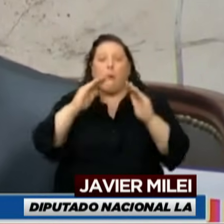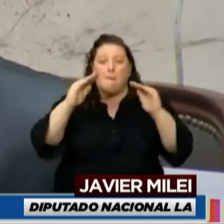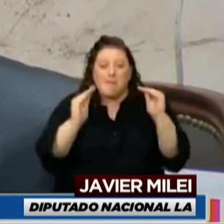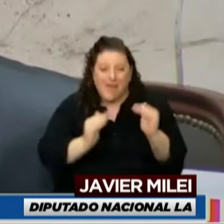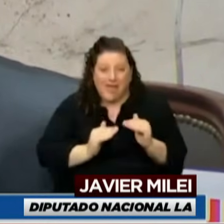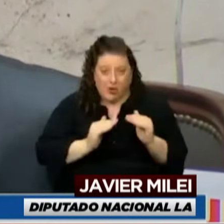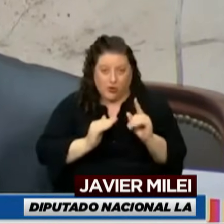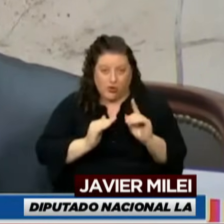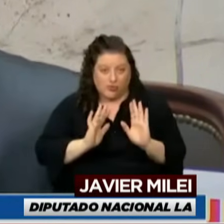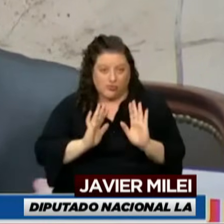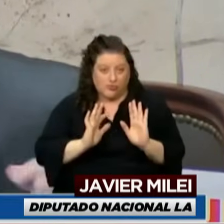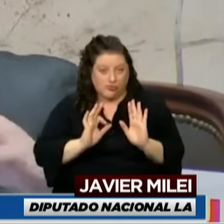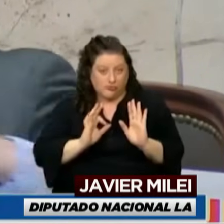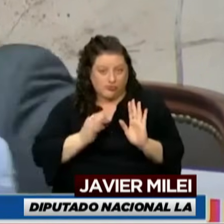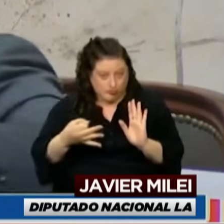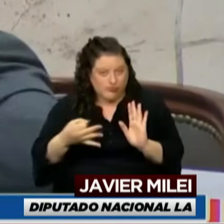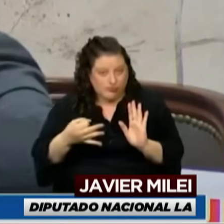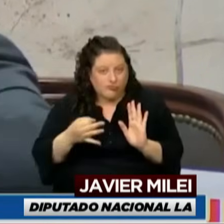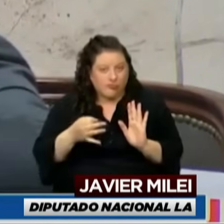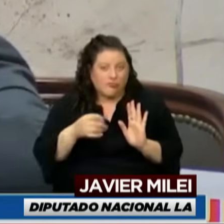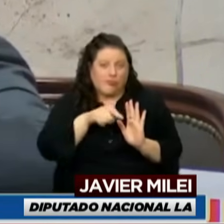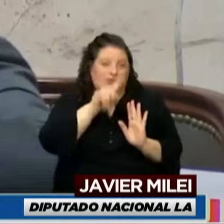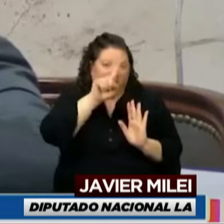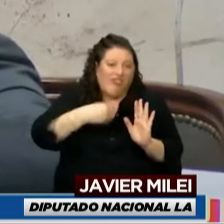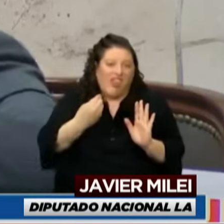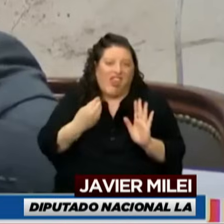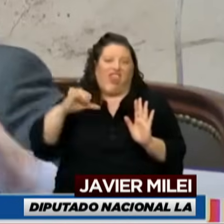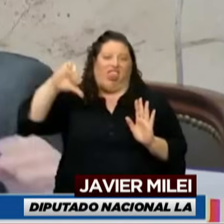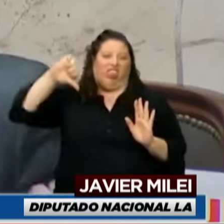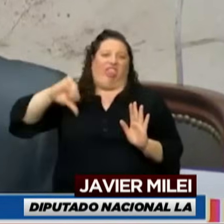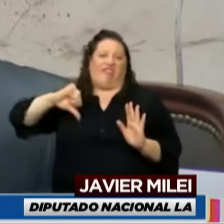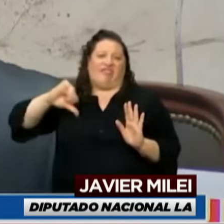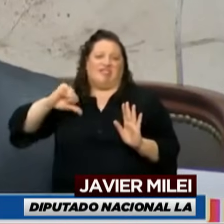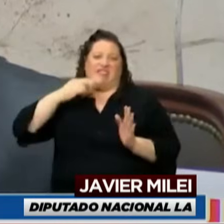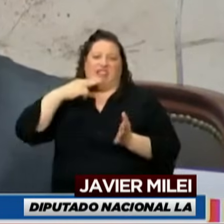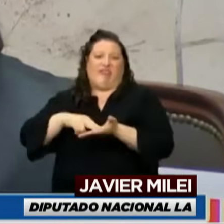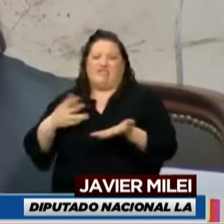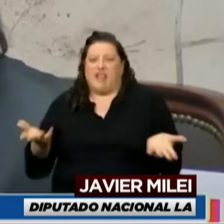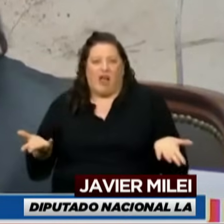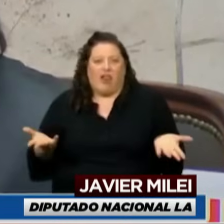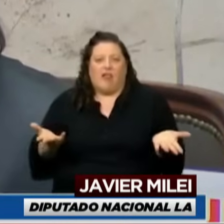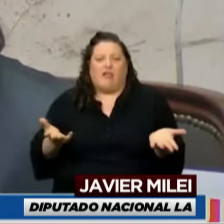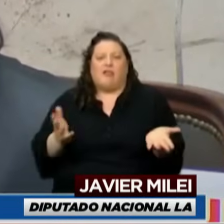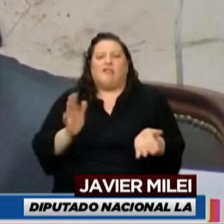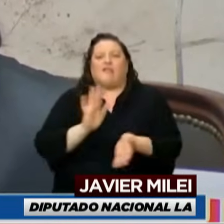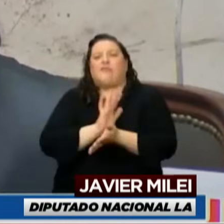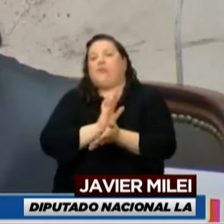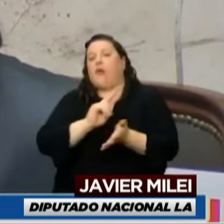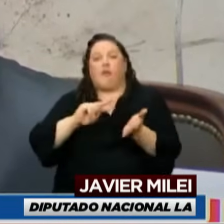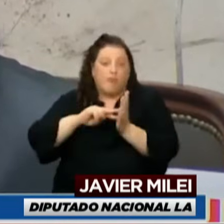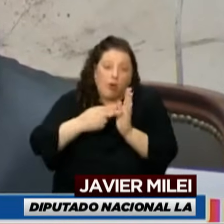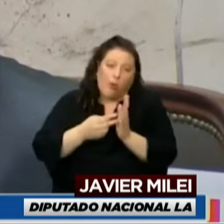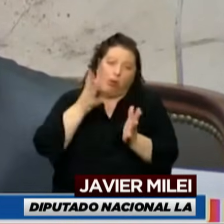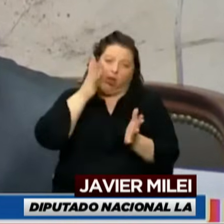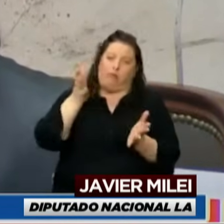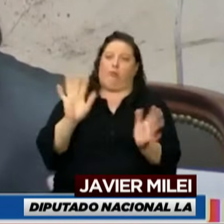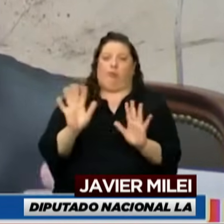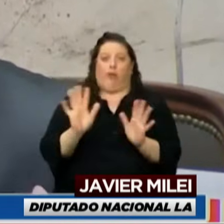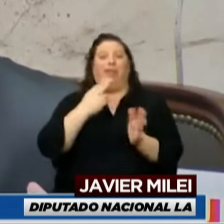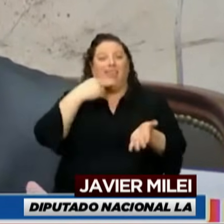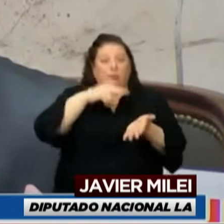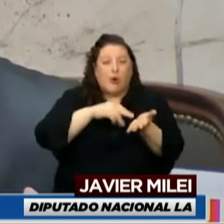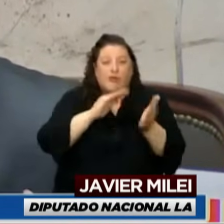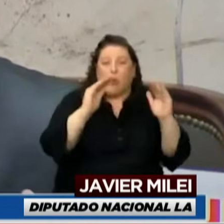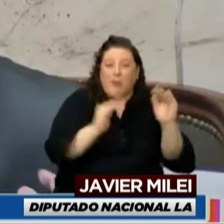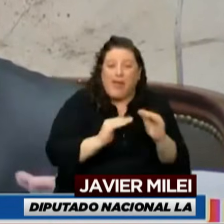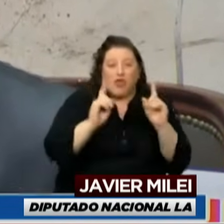sí, básicamente genera déficit fiscal. Bueno, miren, no es tan problemático. Bajemos los impuestos y bajemos